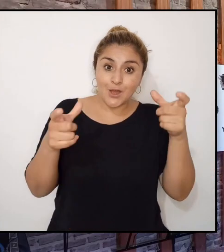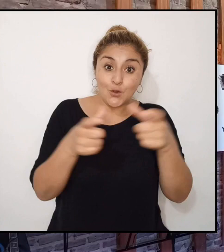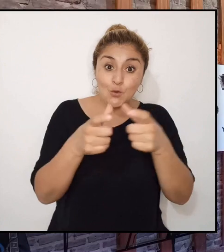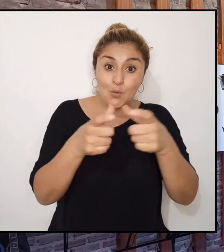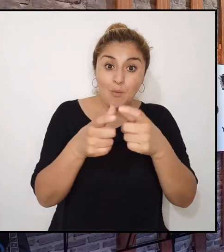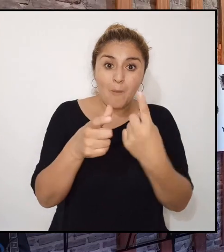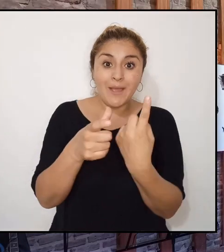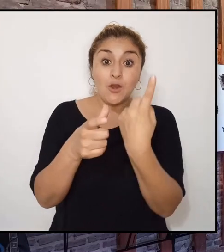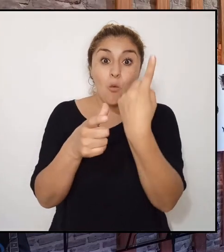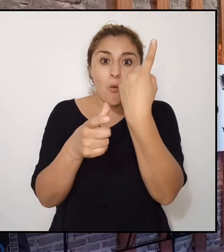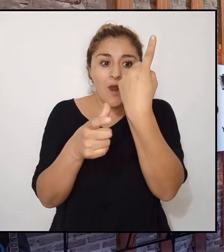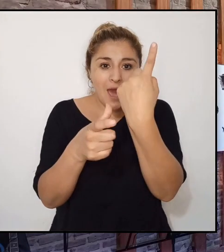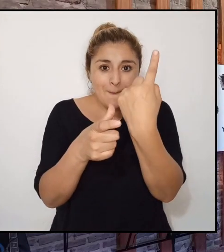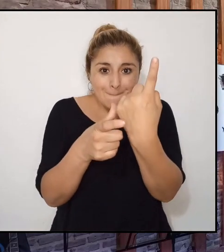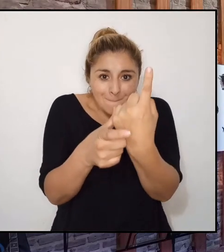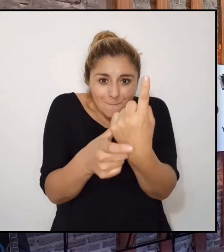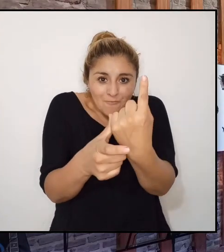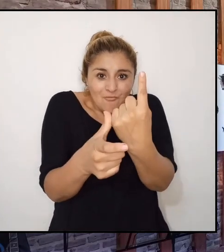corazón.